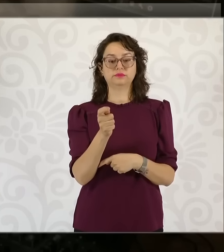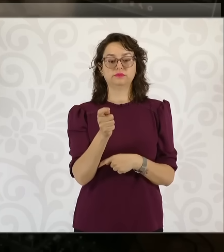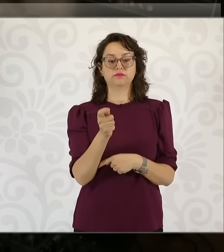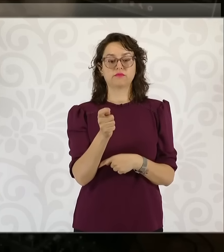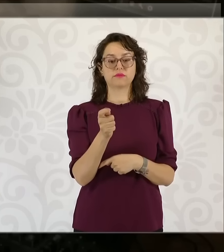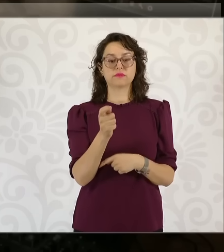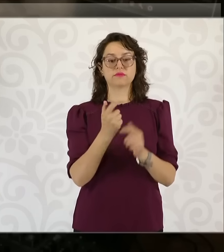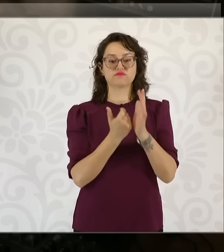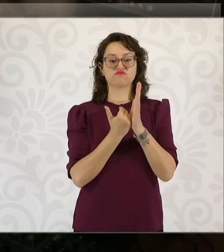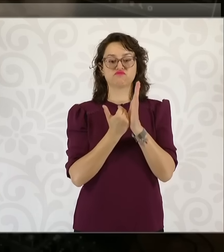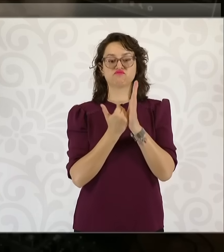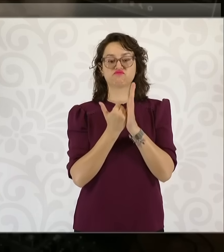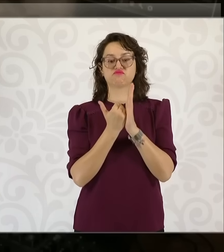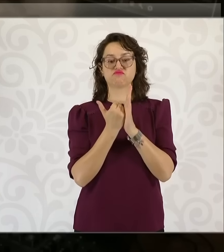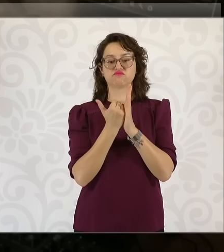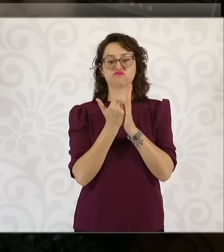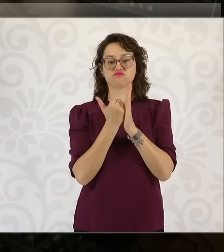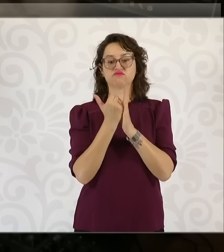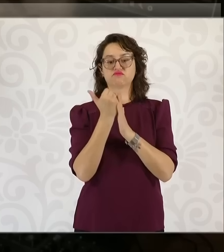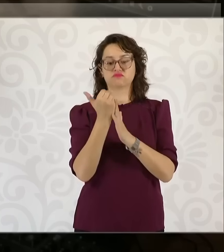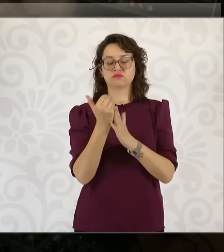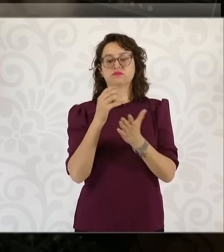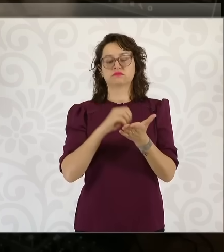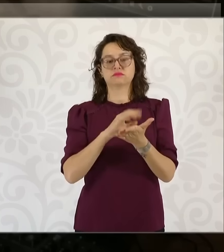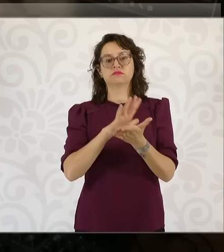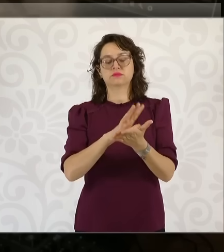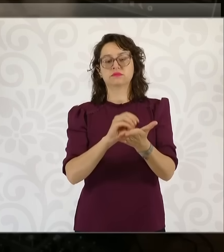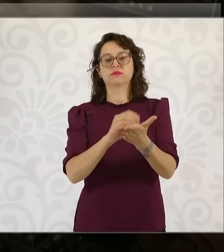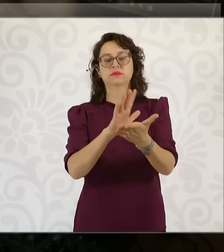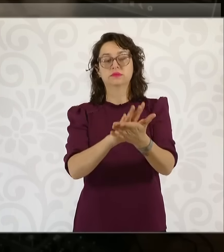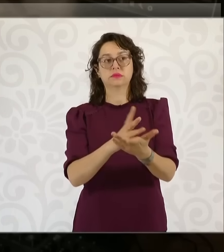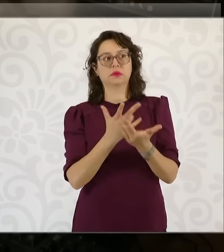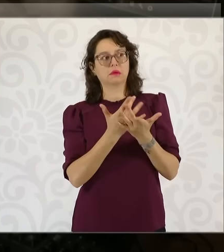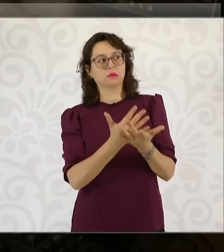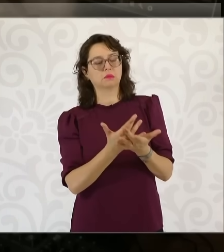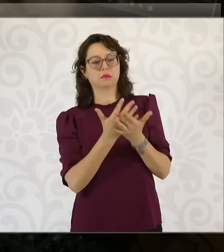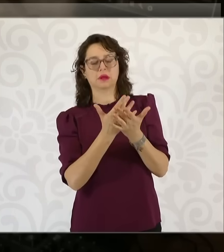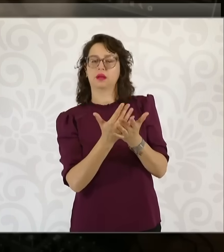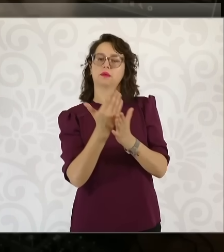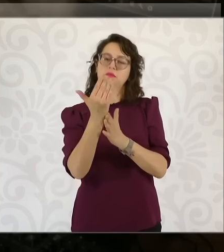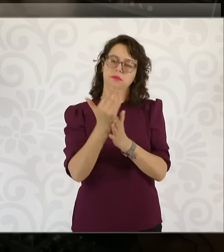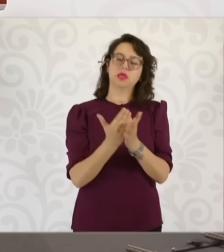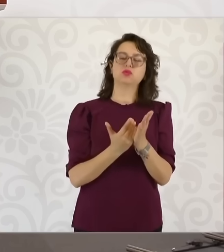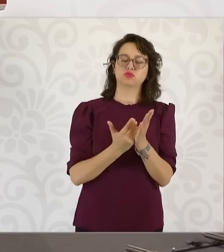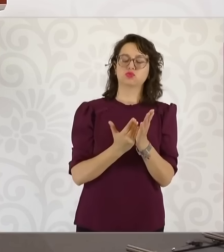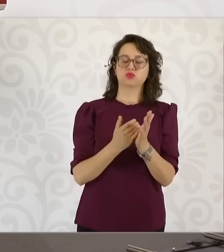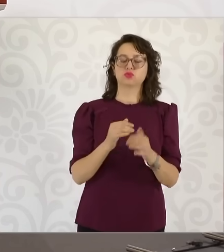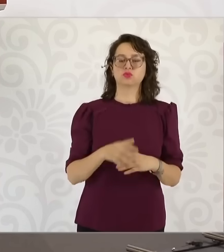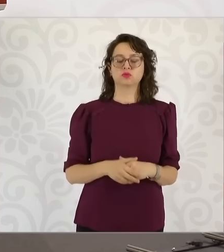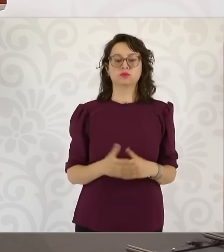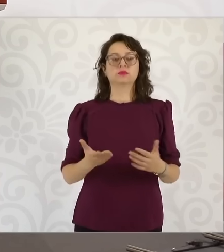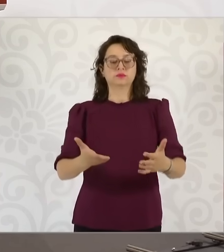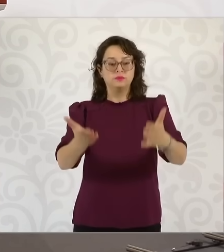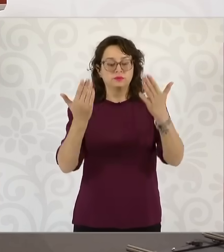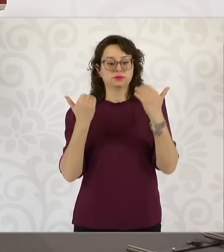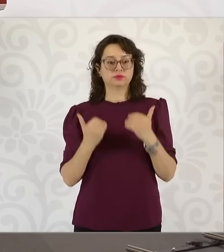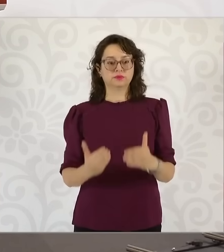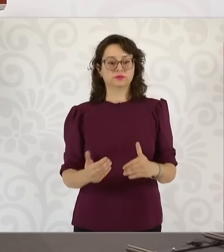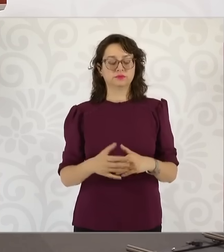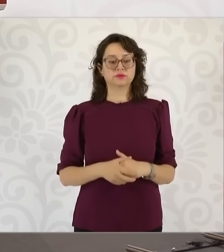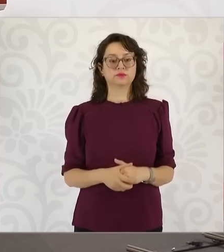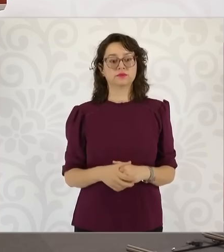de consultas que nos permitirá reducir, insisto, los tiempos de espera. En la siguiente,